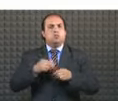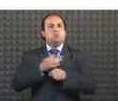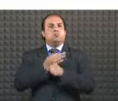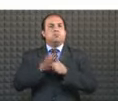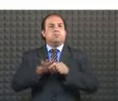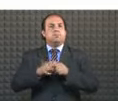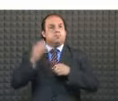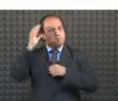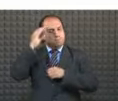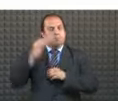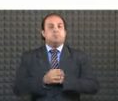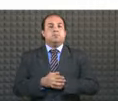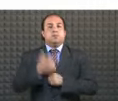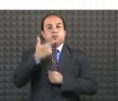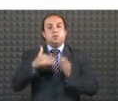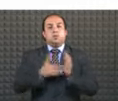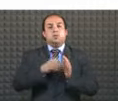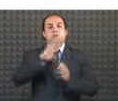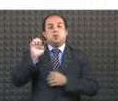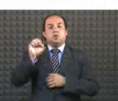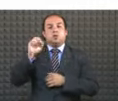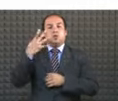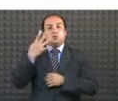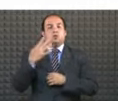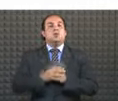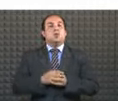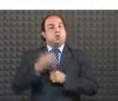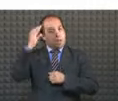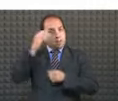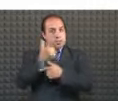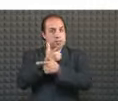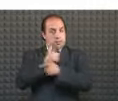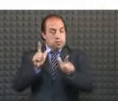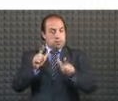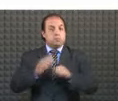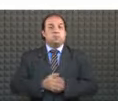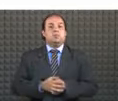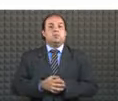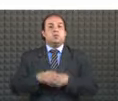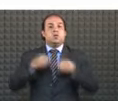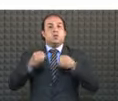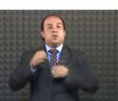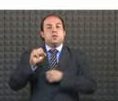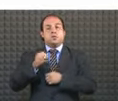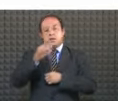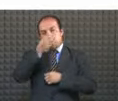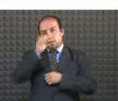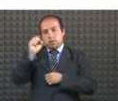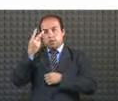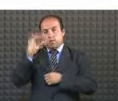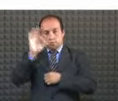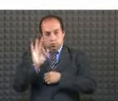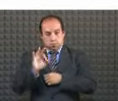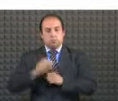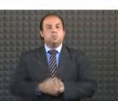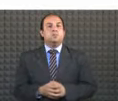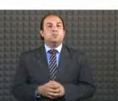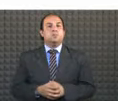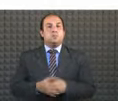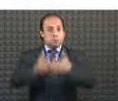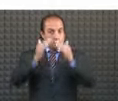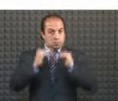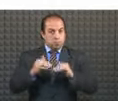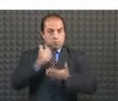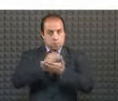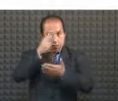libre, 7.464 camas disponibles, que nos ponen una ocupación de cerca del 62%. Siguiente.